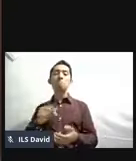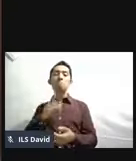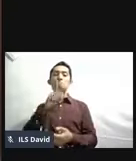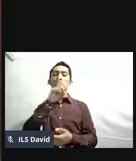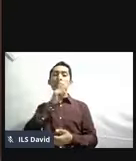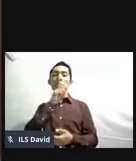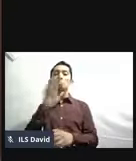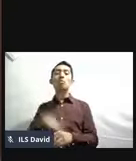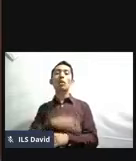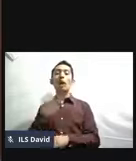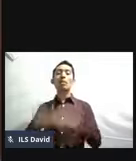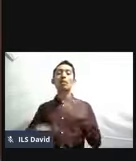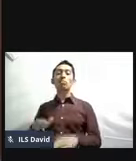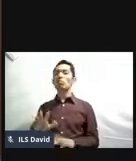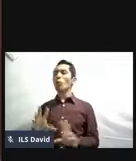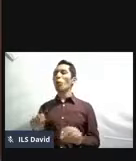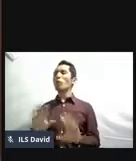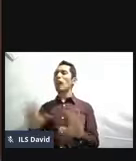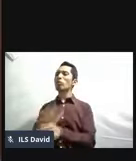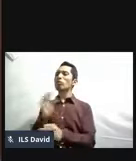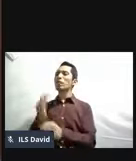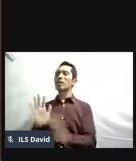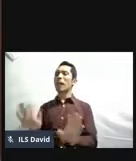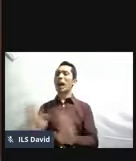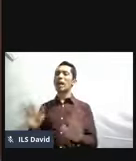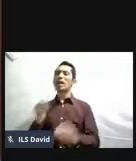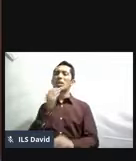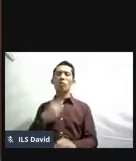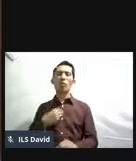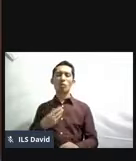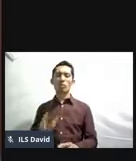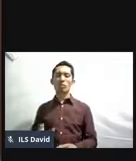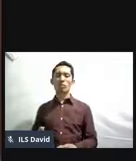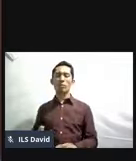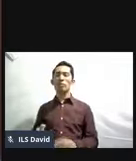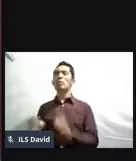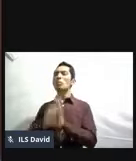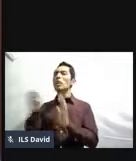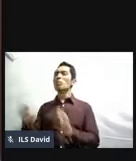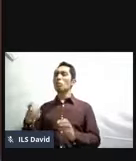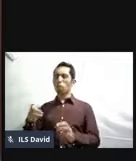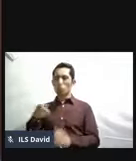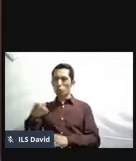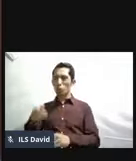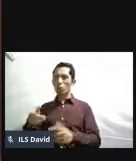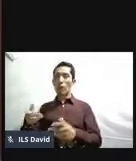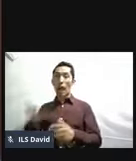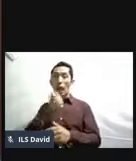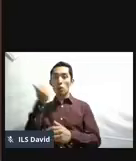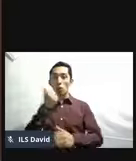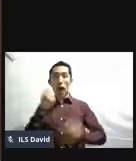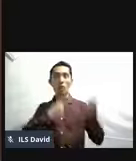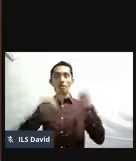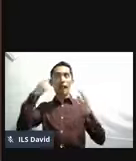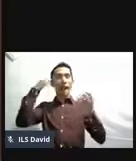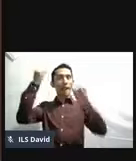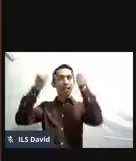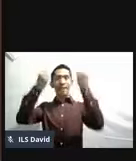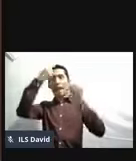limitantes. ¿Por qué haces tres si te pedí uno o dos, no? O ¿por